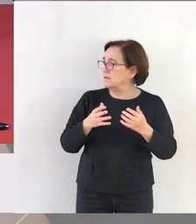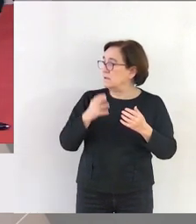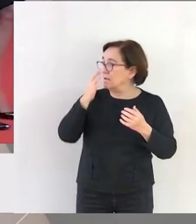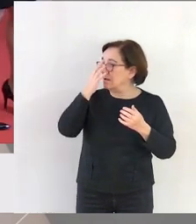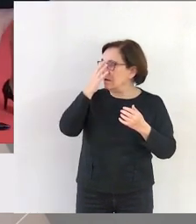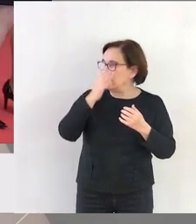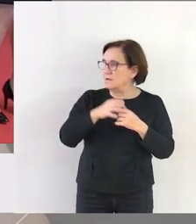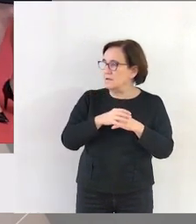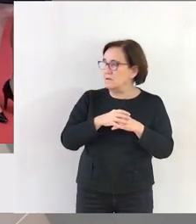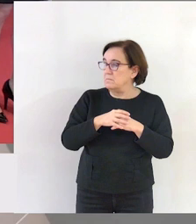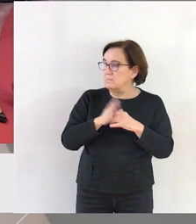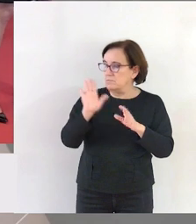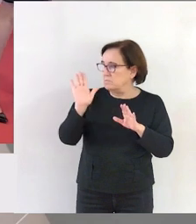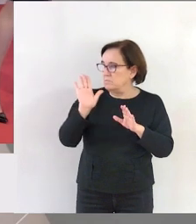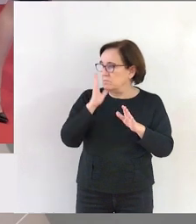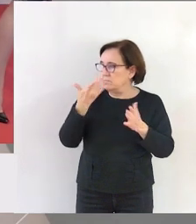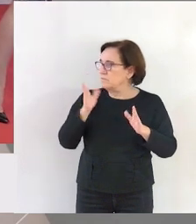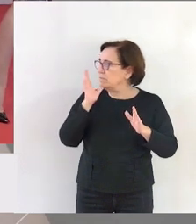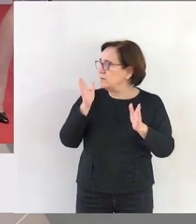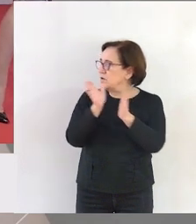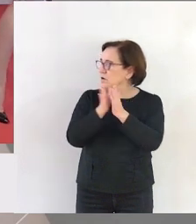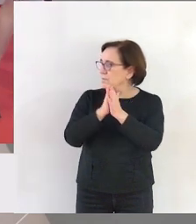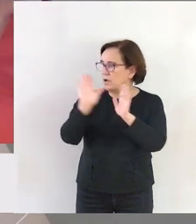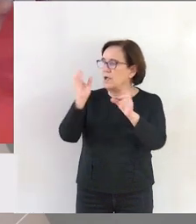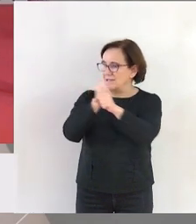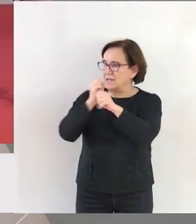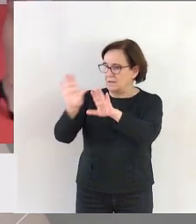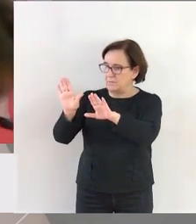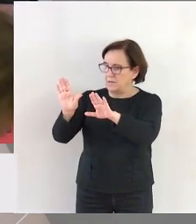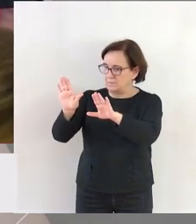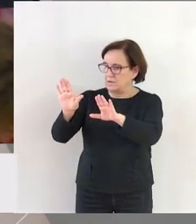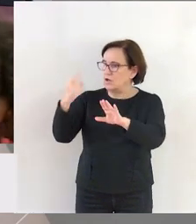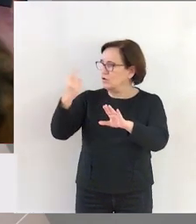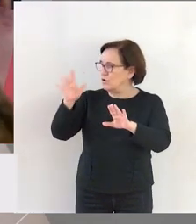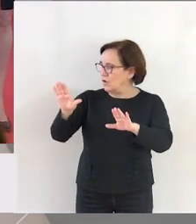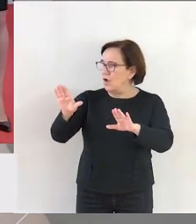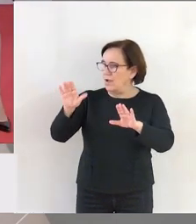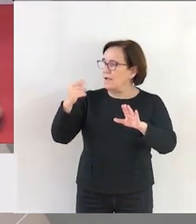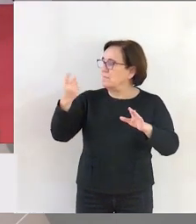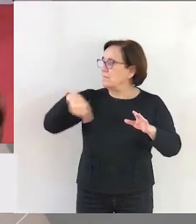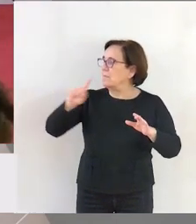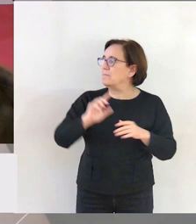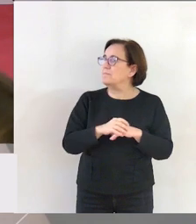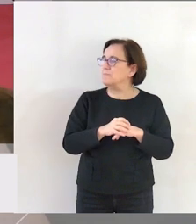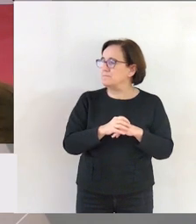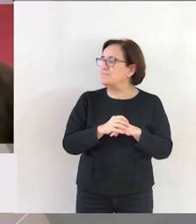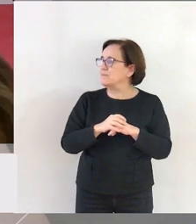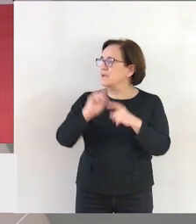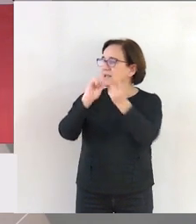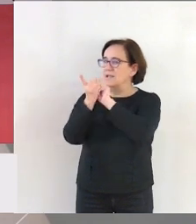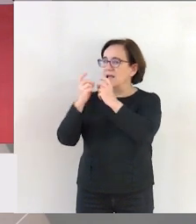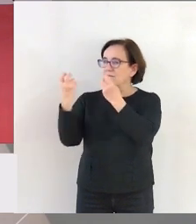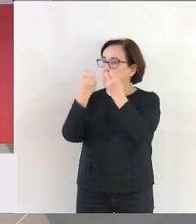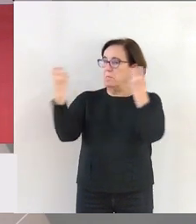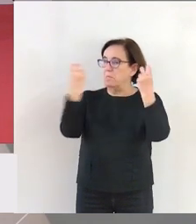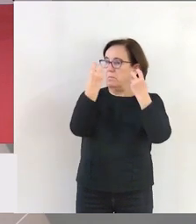izquierda sí bueno los compañeros de eti que estáis trabajando podéis quedaros solo os dejo a vosotros el resto cambiamos hacemos